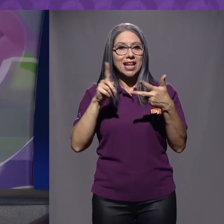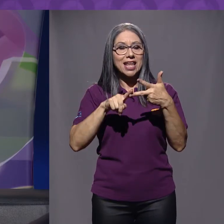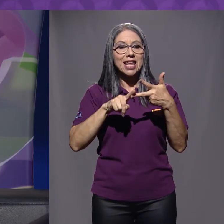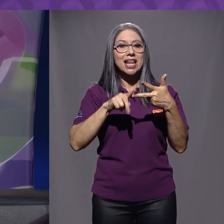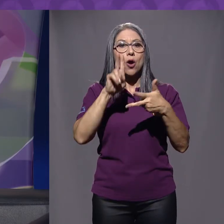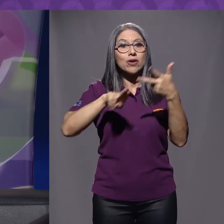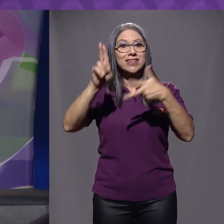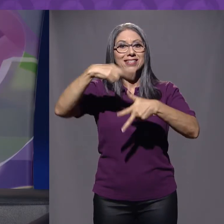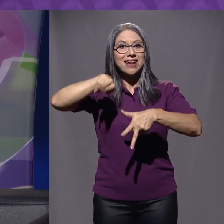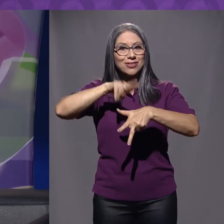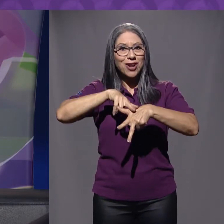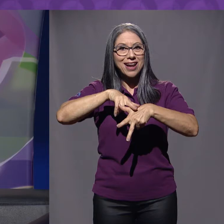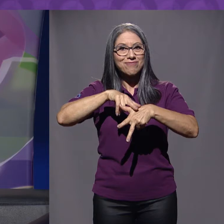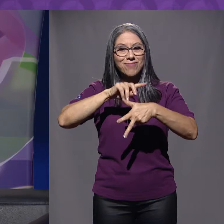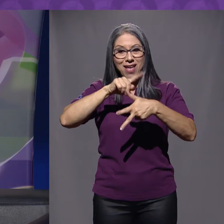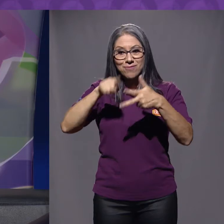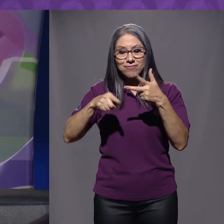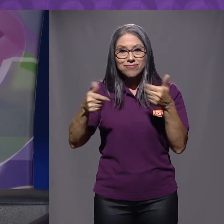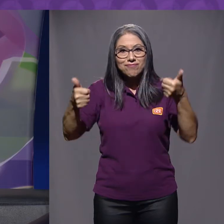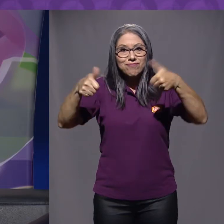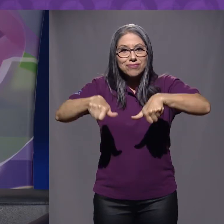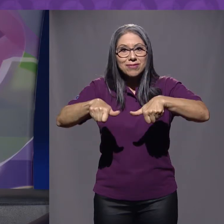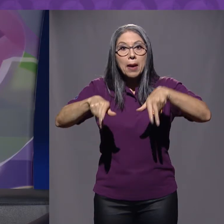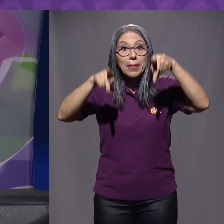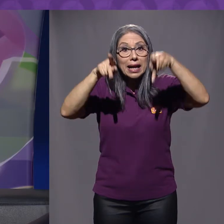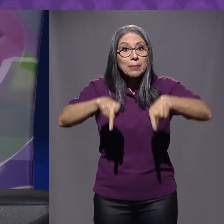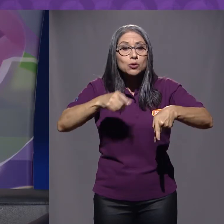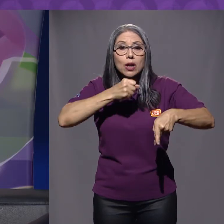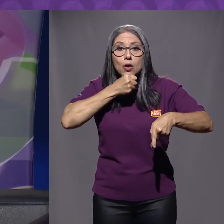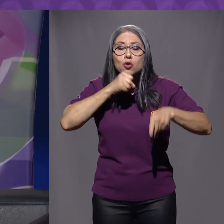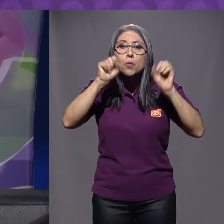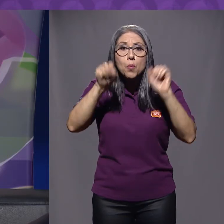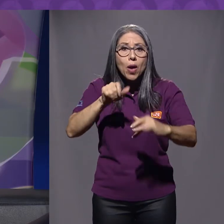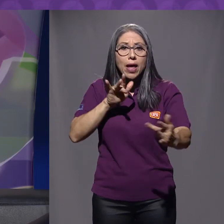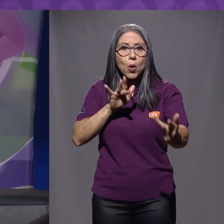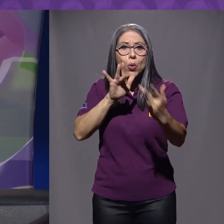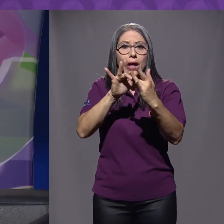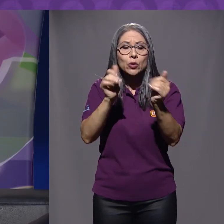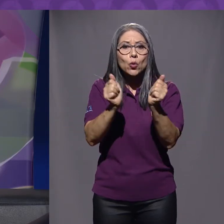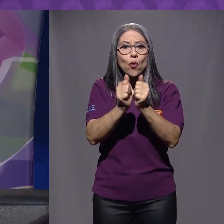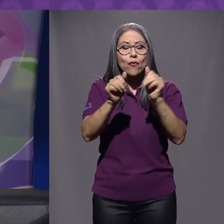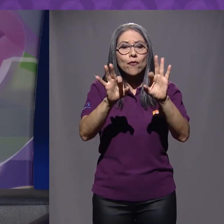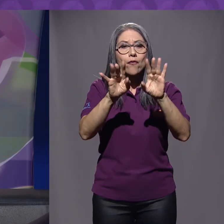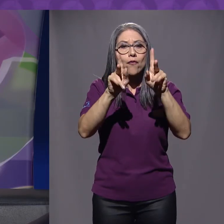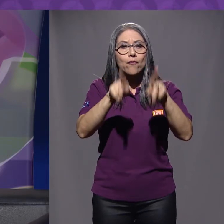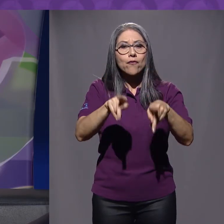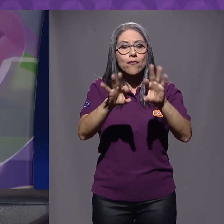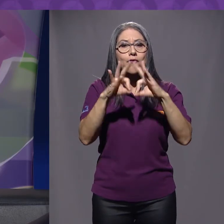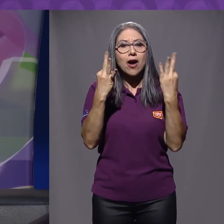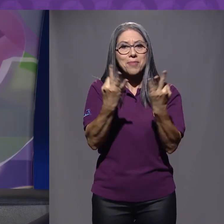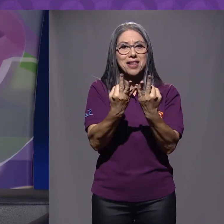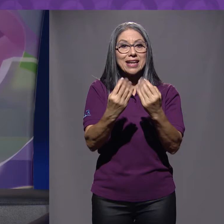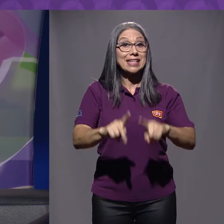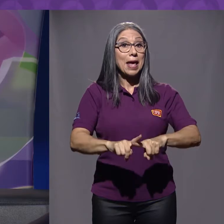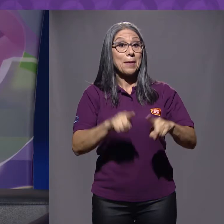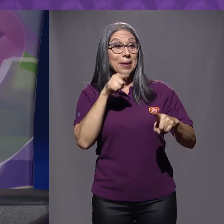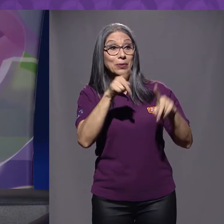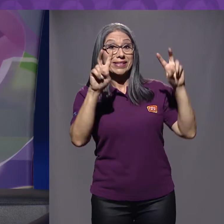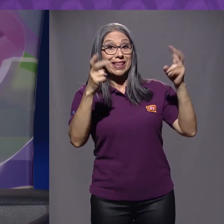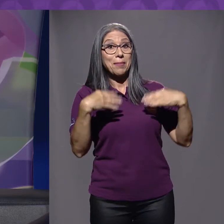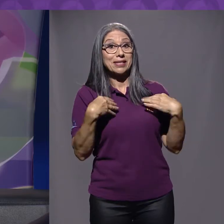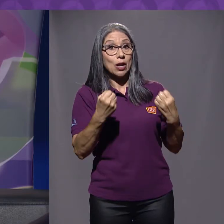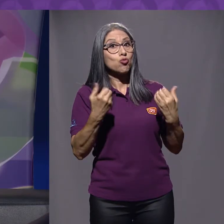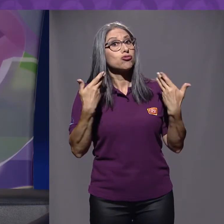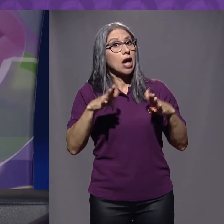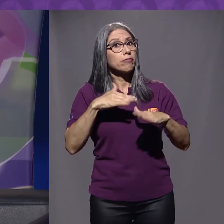adulto mayor pueda tener contacto con sus familiares. Pero usted muy bien lo dijo, en la parte de salud, eso lo estamos